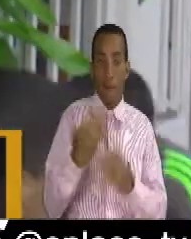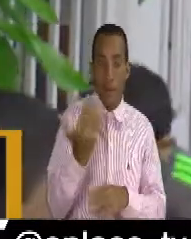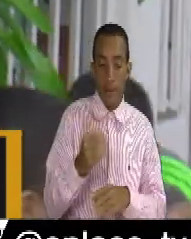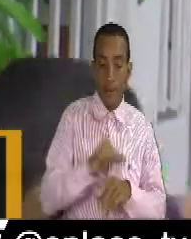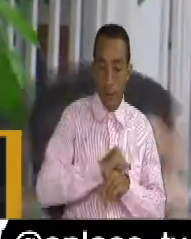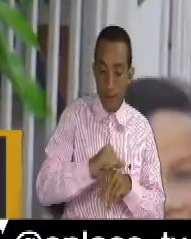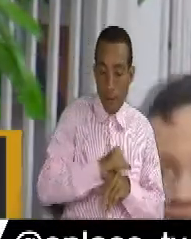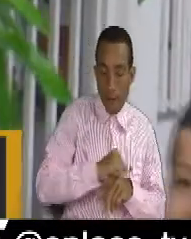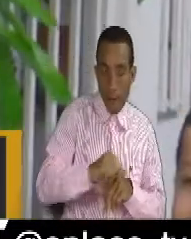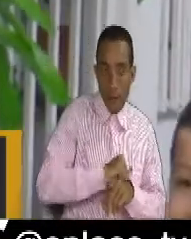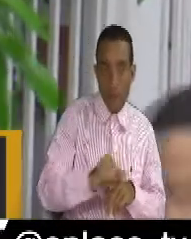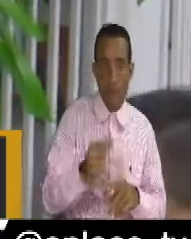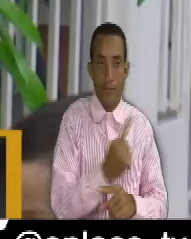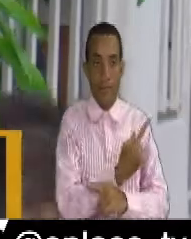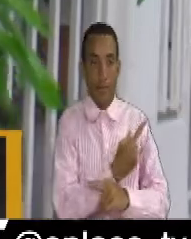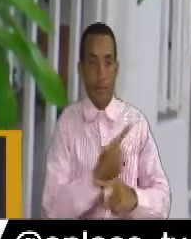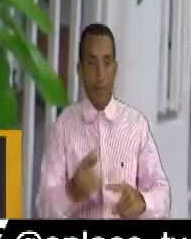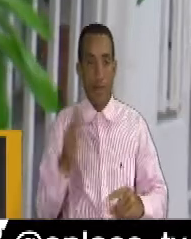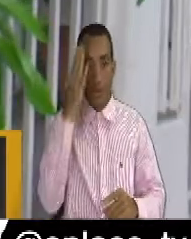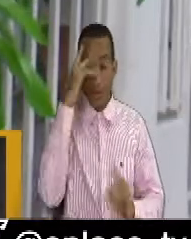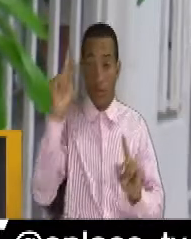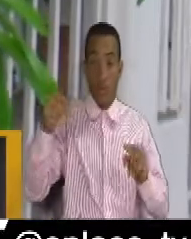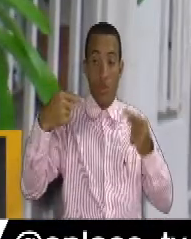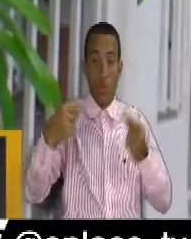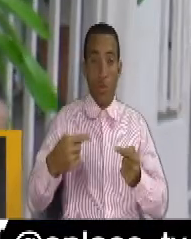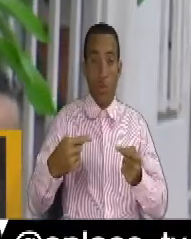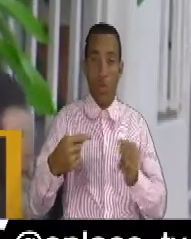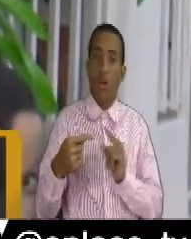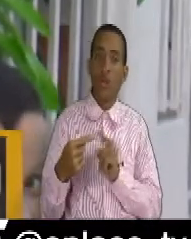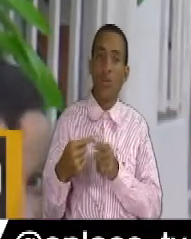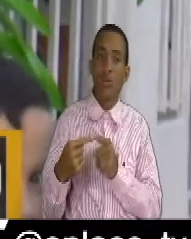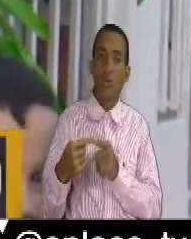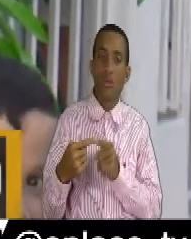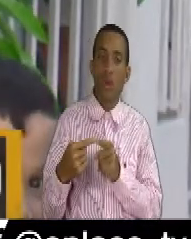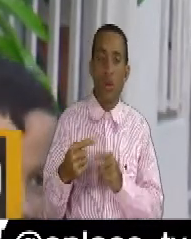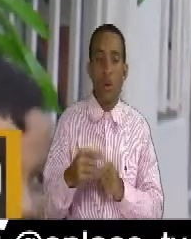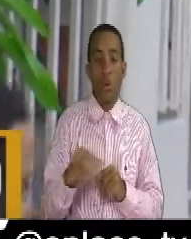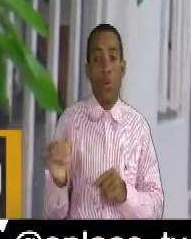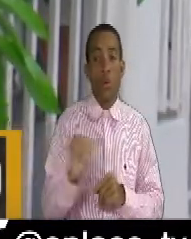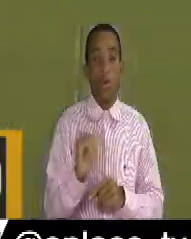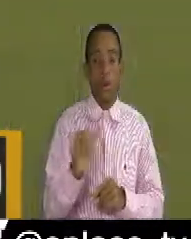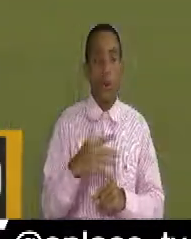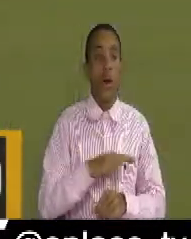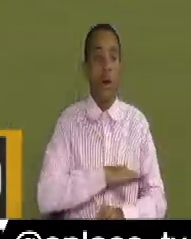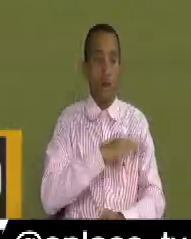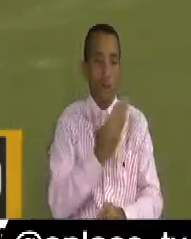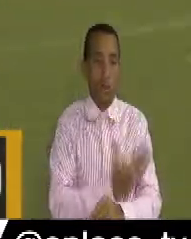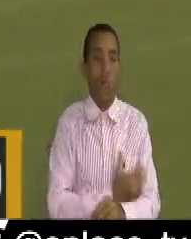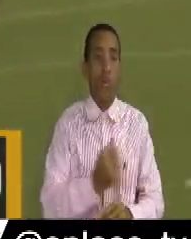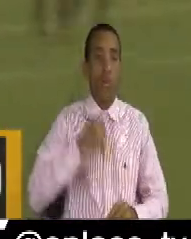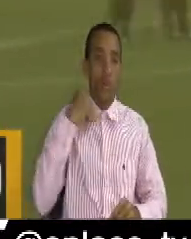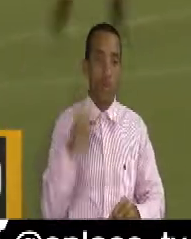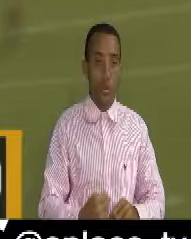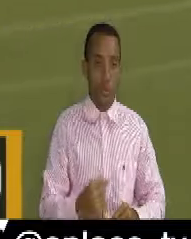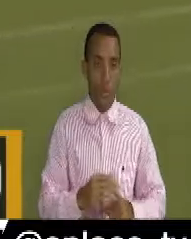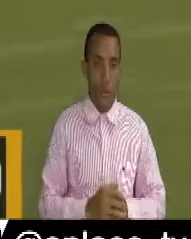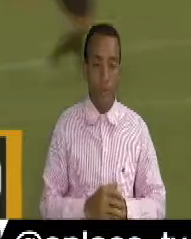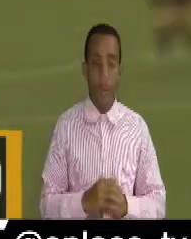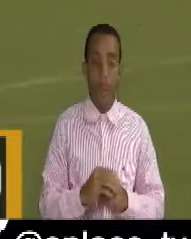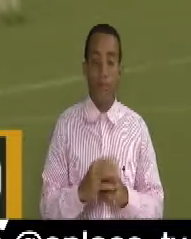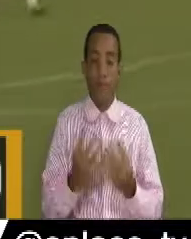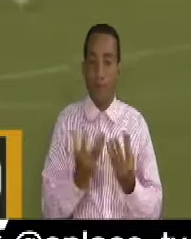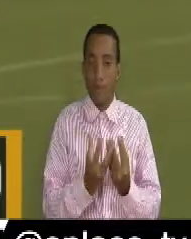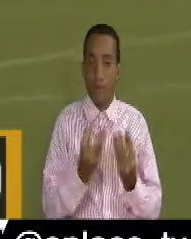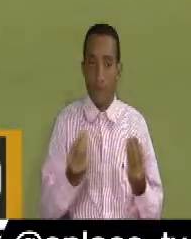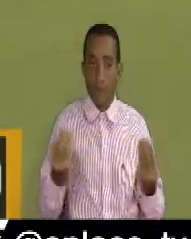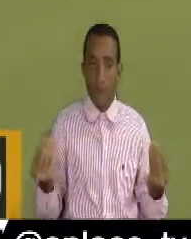esta semana. Sabemos de que el rival que vamos a enfrentar es igual de fuerte y de duro que los otros equipos, como